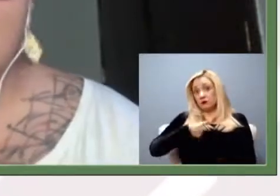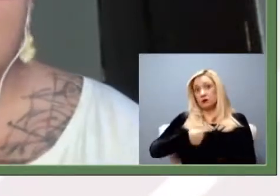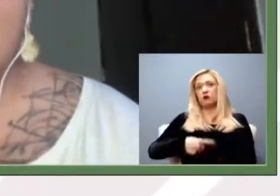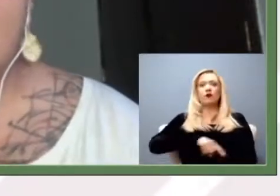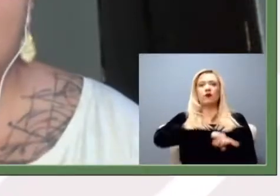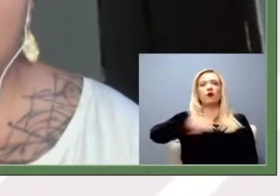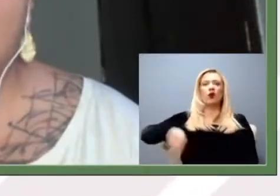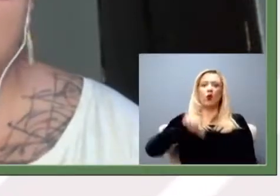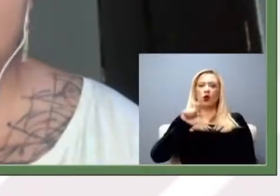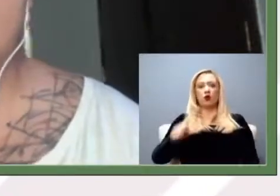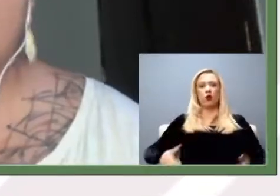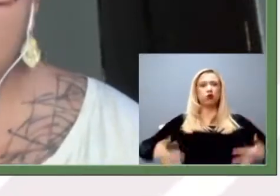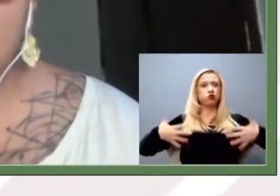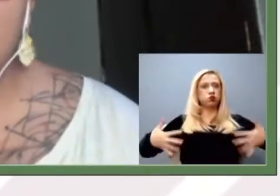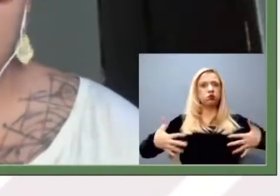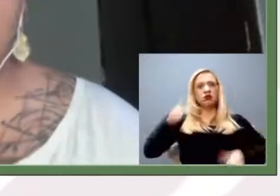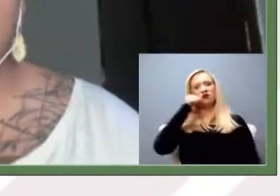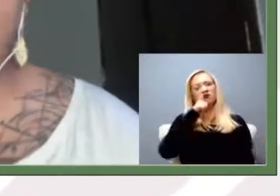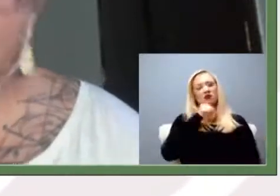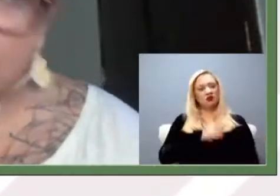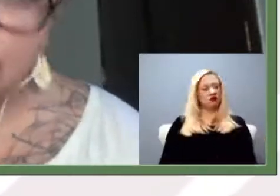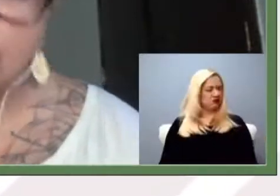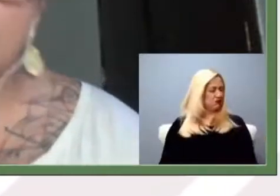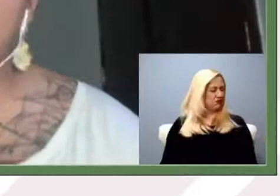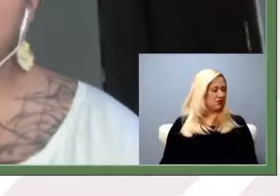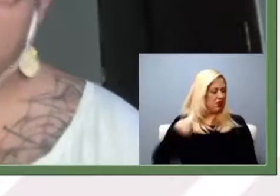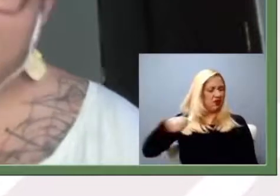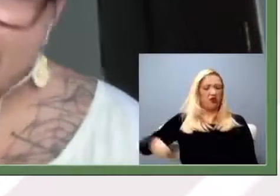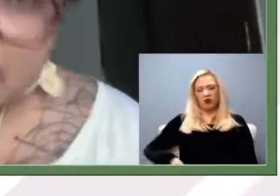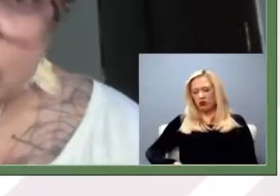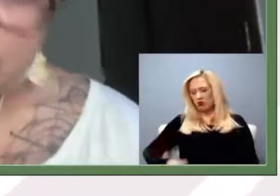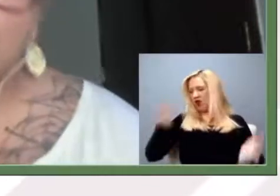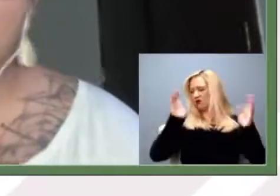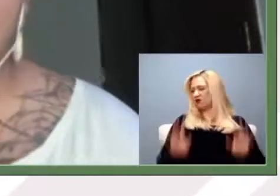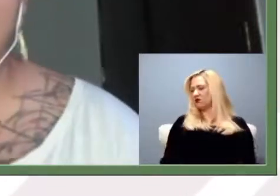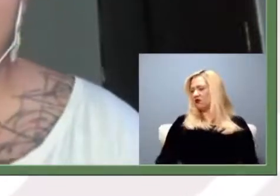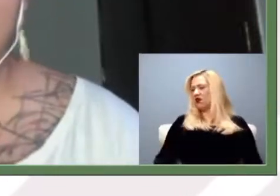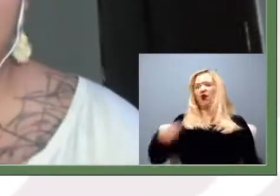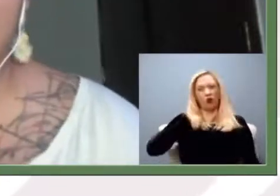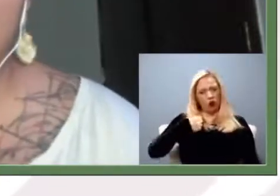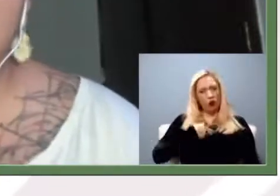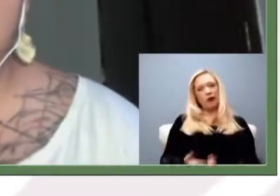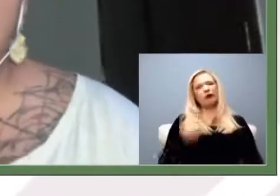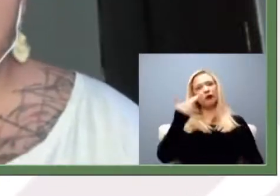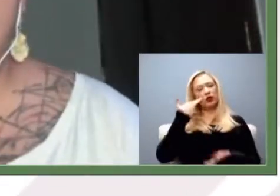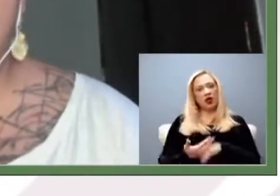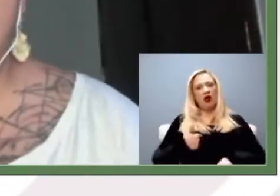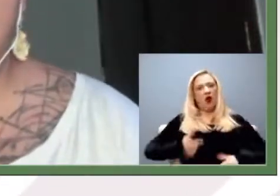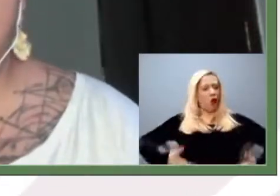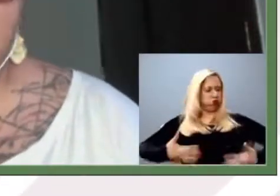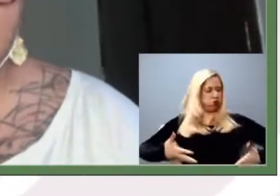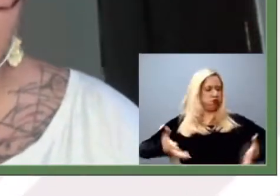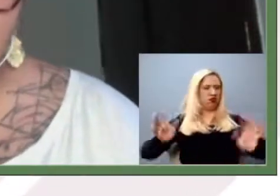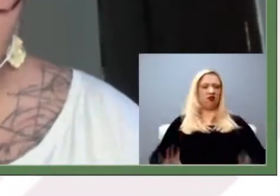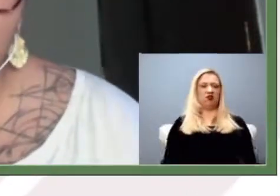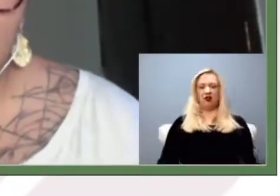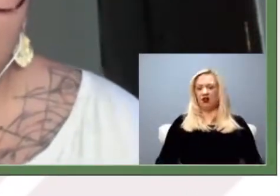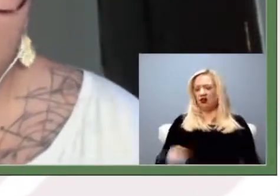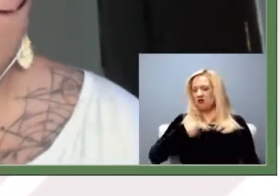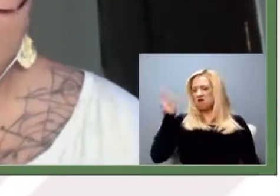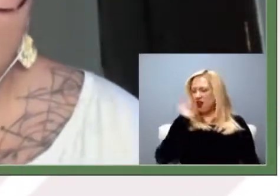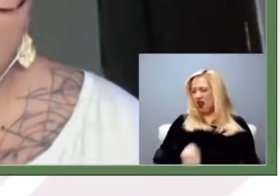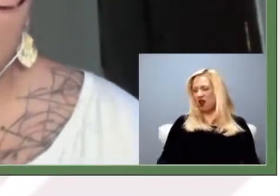estamos cuestionándonos, ¿no? Culpándonos, responsabilizándonos por esta situación, ejerciendo